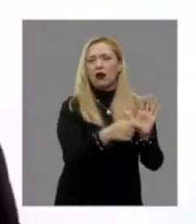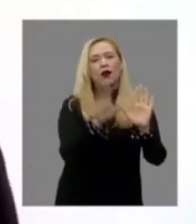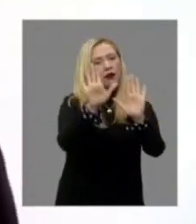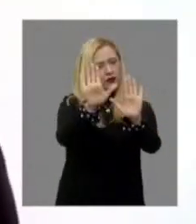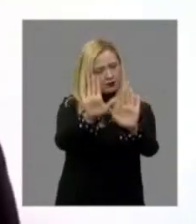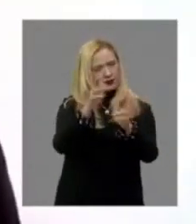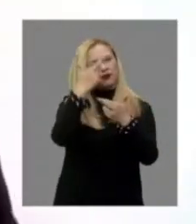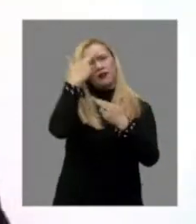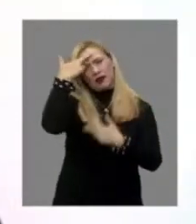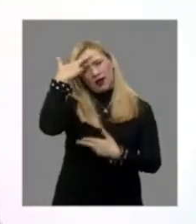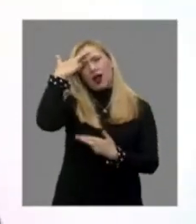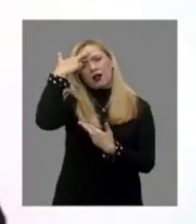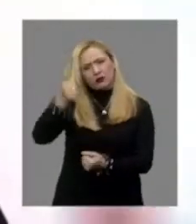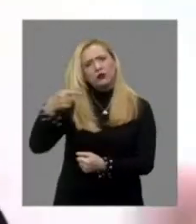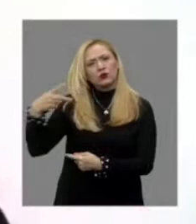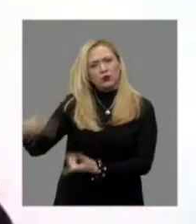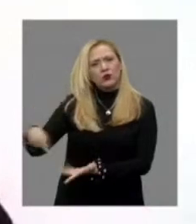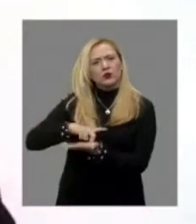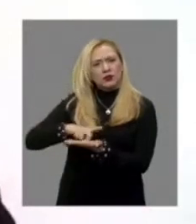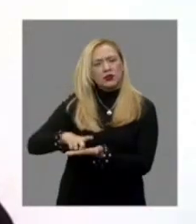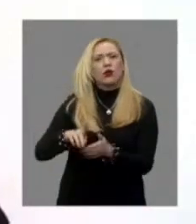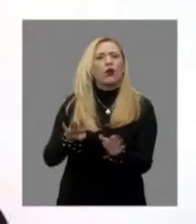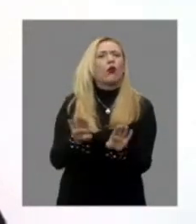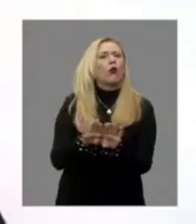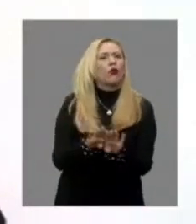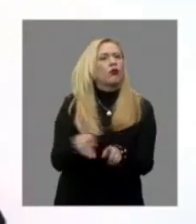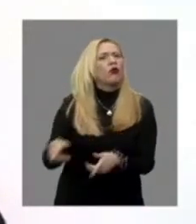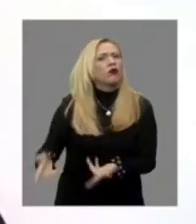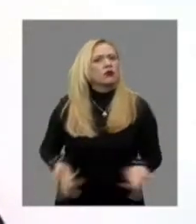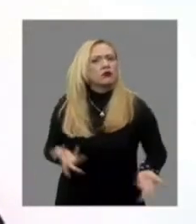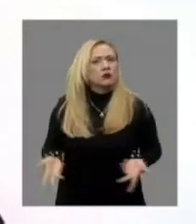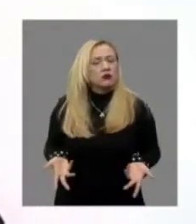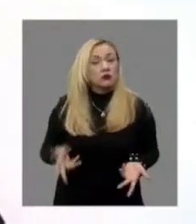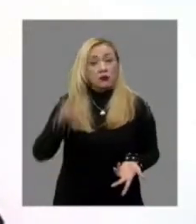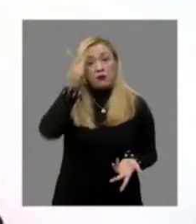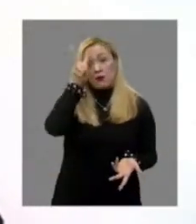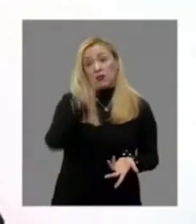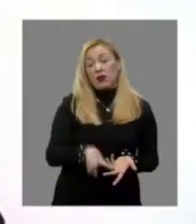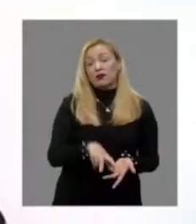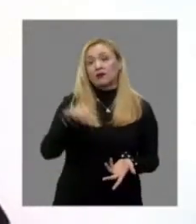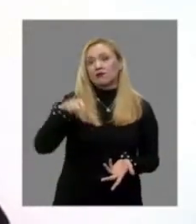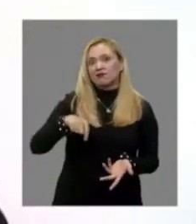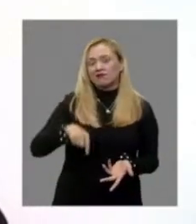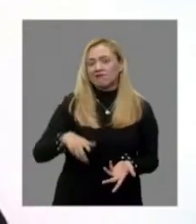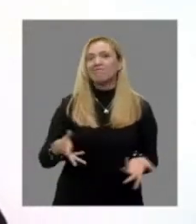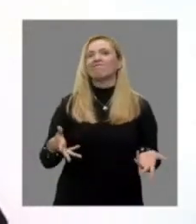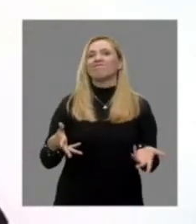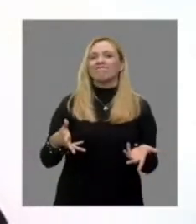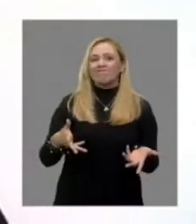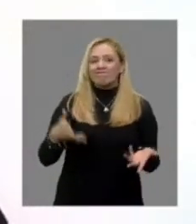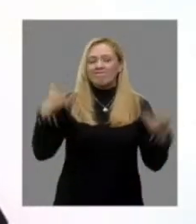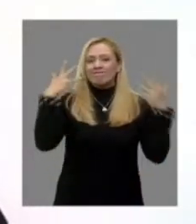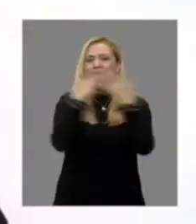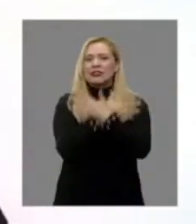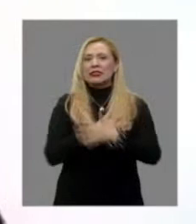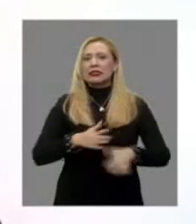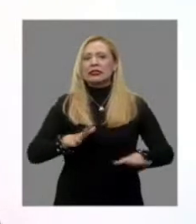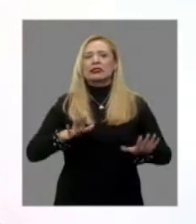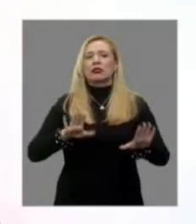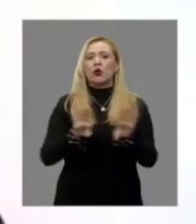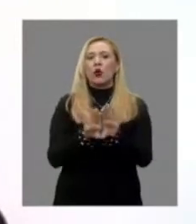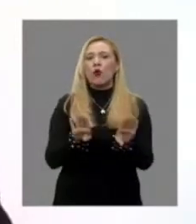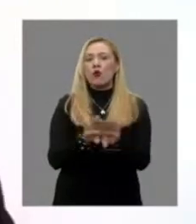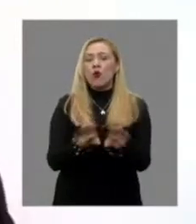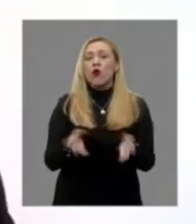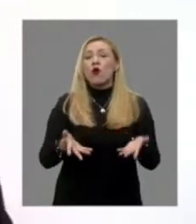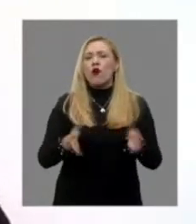legítimo también viene a impactar directamente en la manera en que